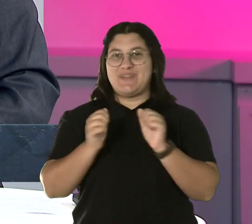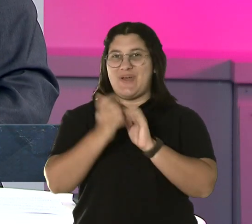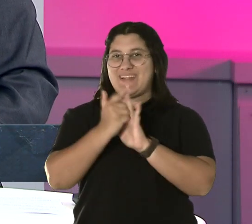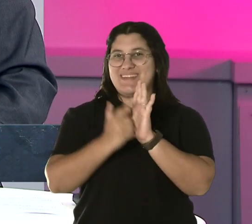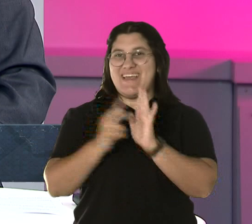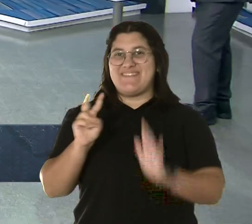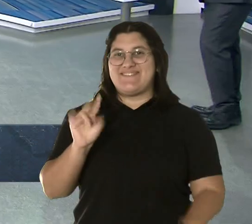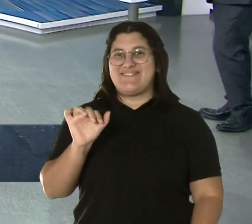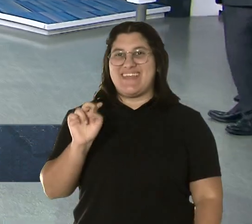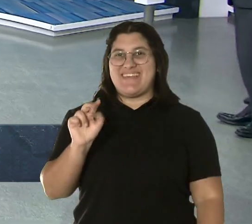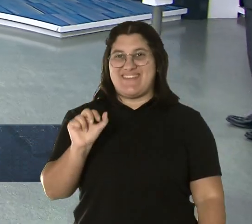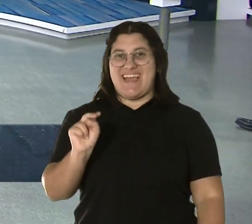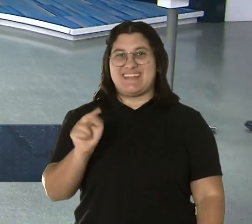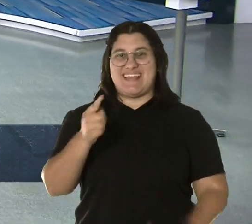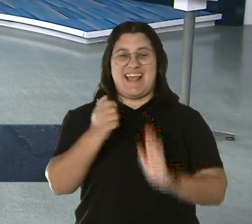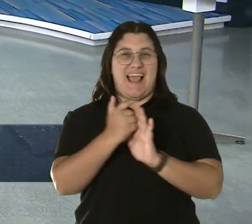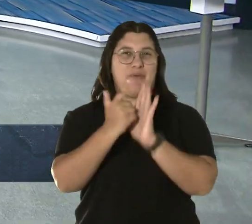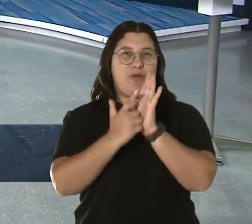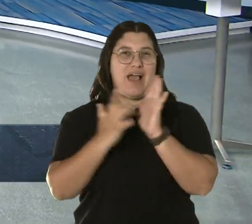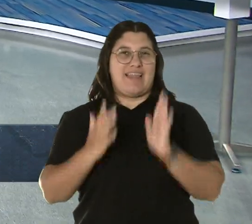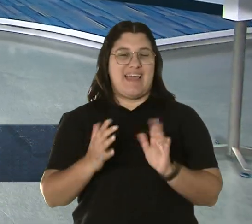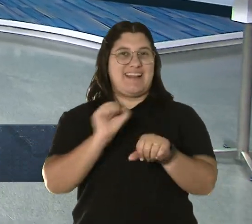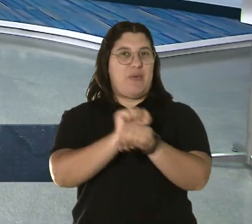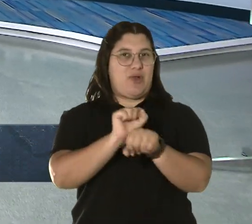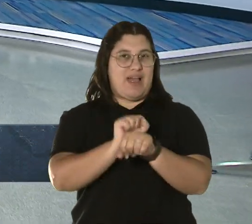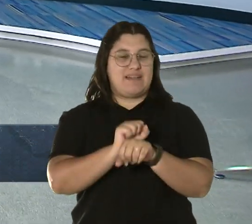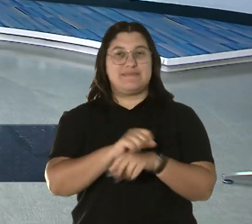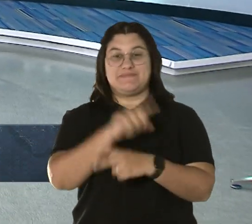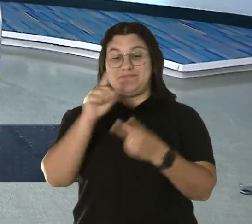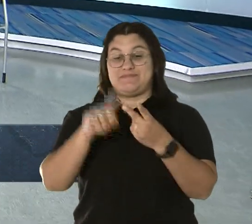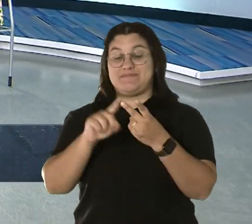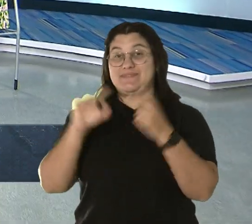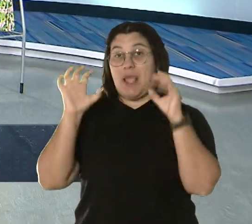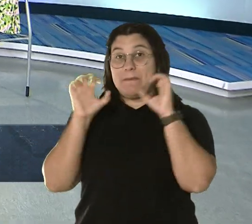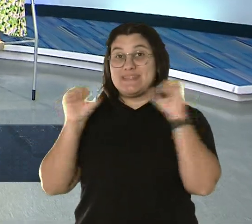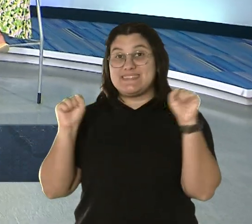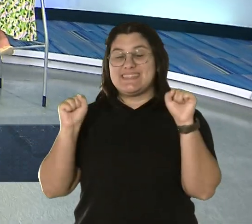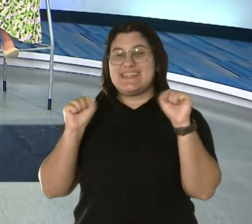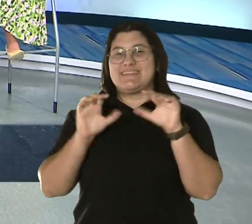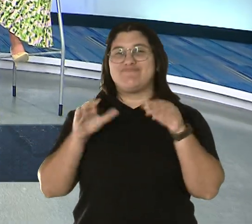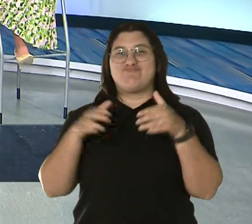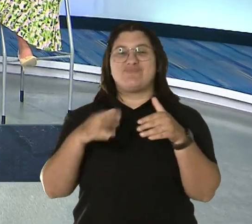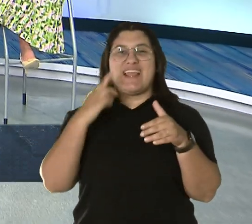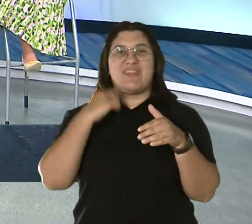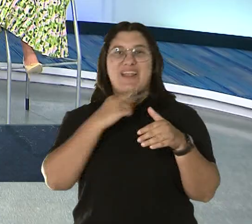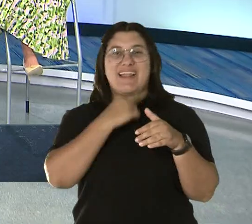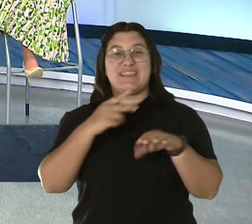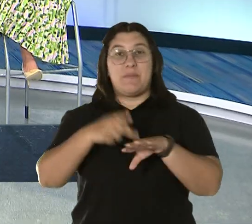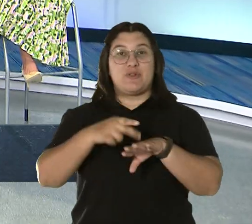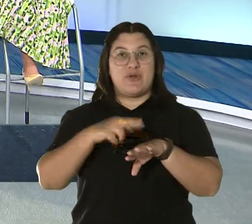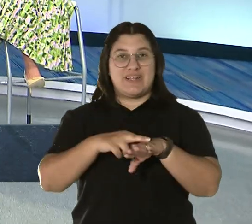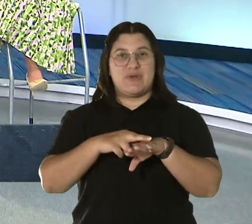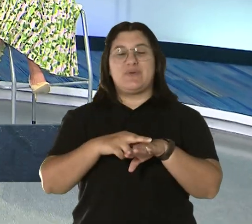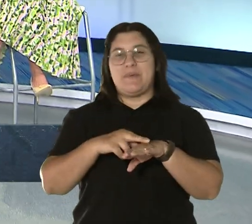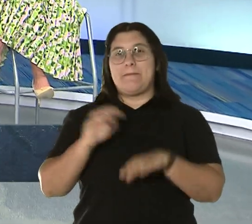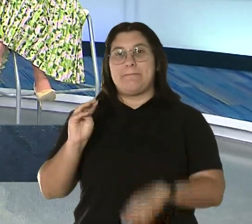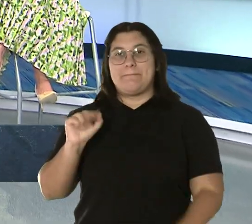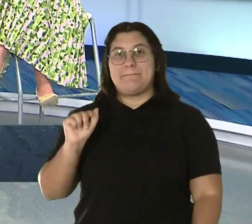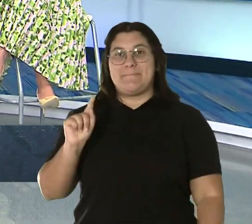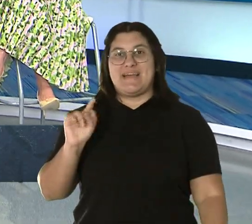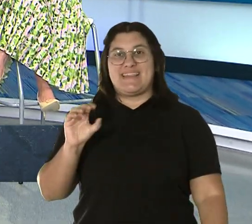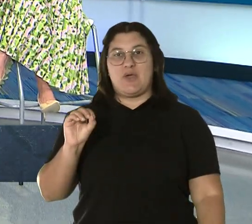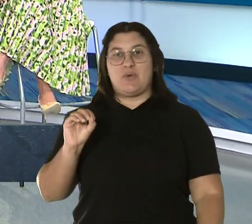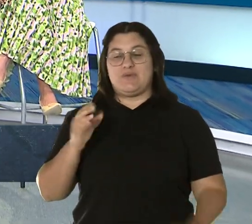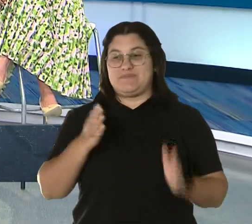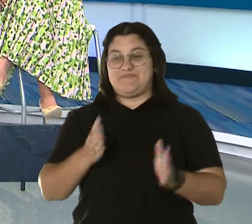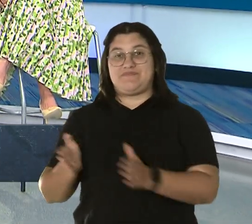consultora legal y abogada laboral, el presidente de la Asociación de Restaurantes de Puerto Rico, Juan Mateo Sidre, y